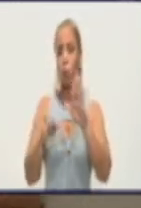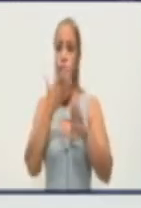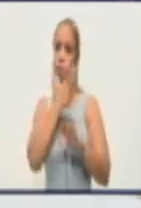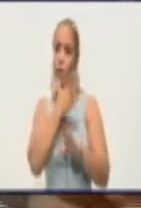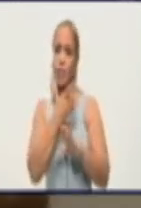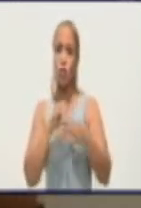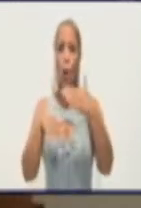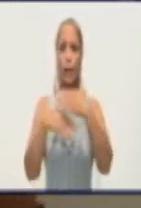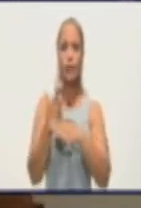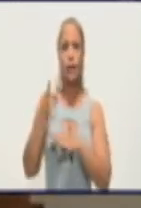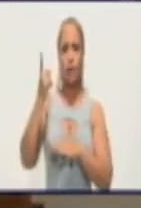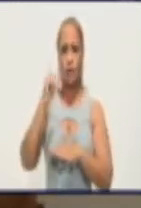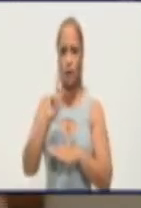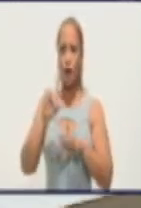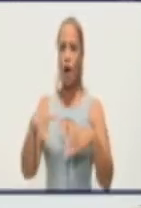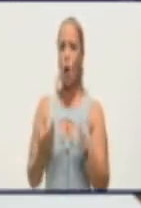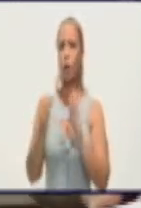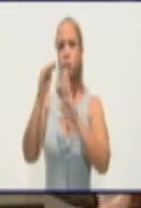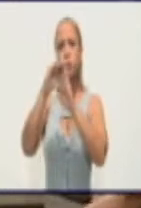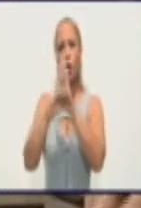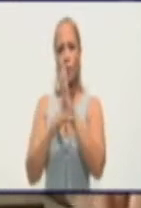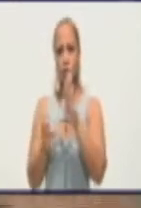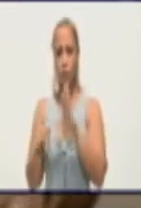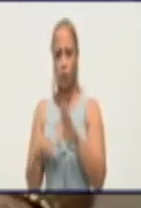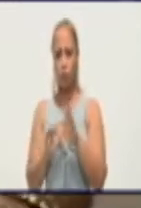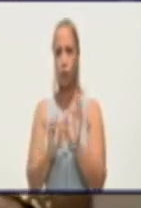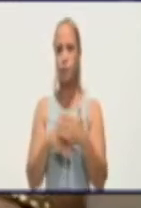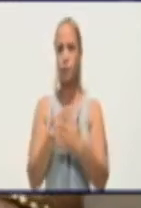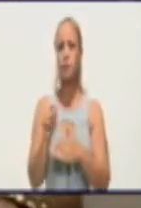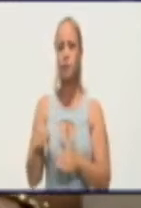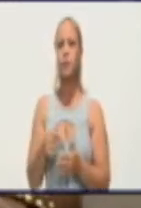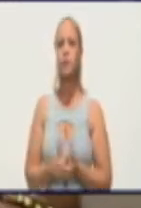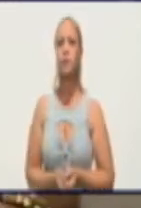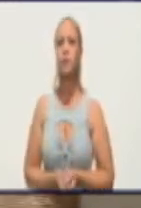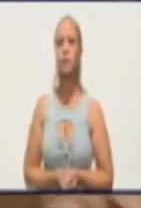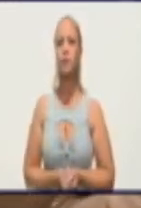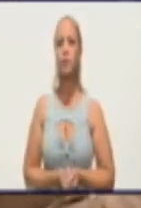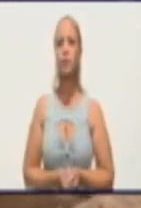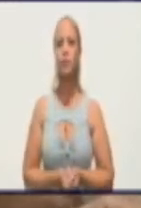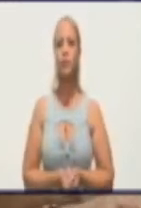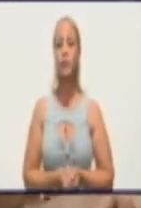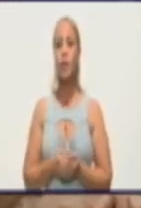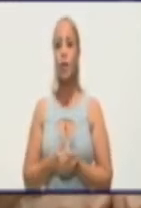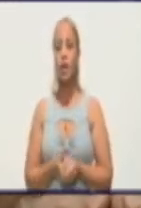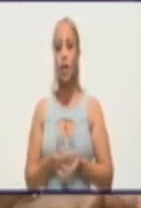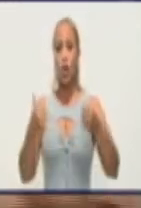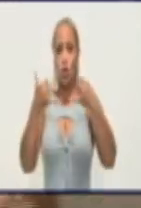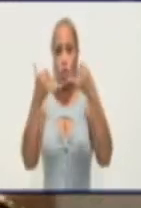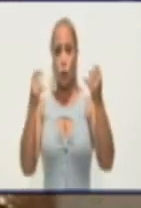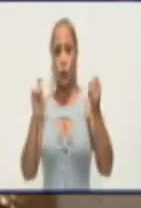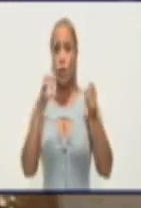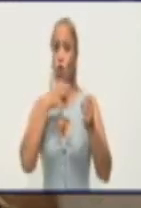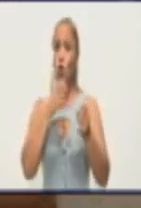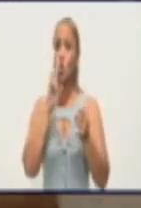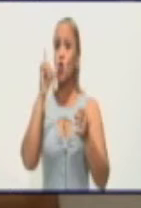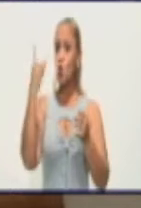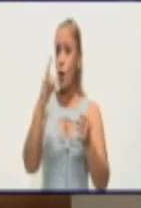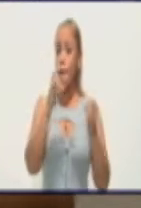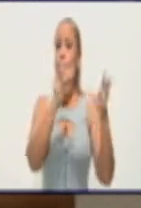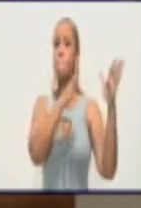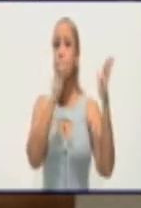ahora cuál es la programación los circuitos que hemos hemos previsto nueve bloques de